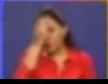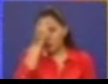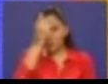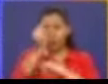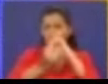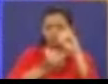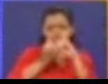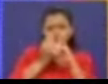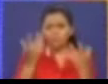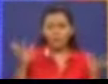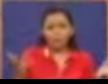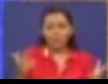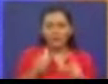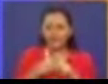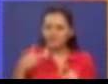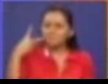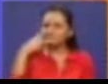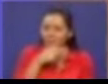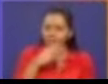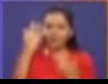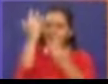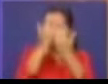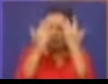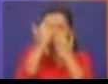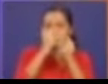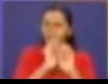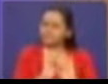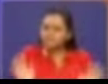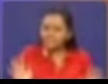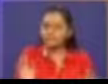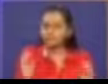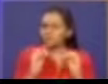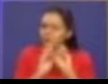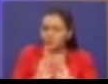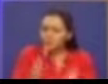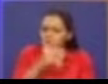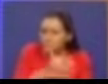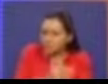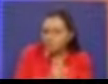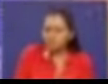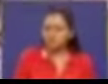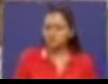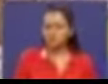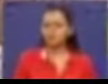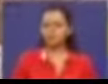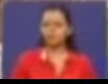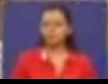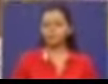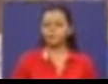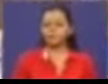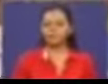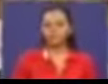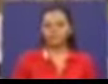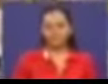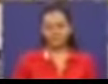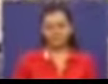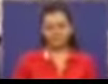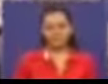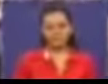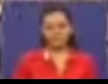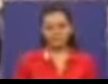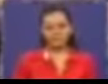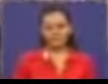pública, compañeros. Nos están engañando, a no dejarse engañar. Hasta la victoria